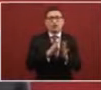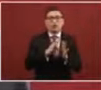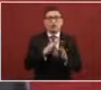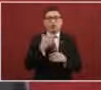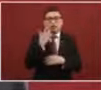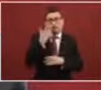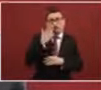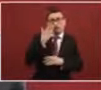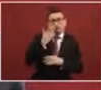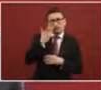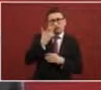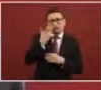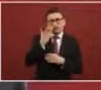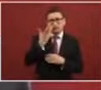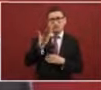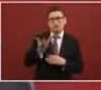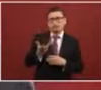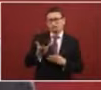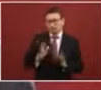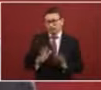chantajearnos, y